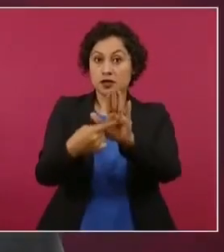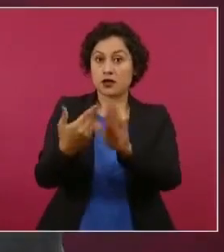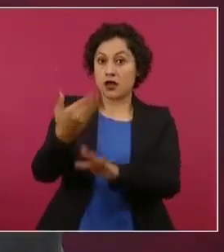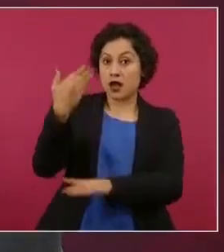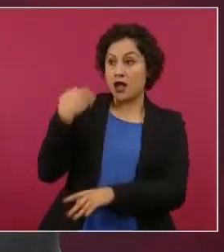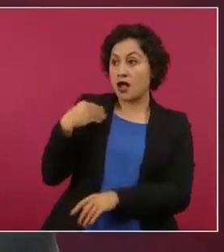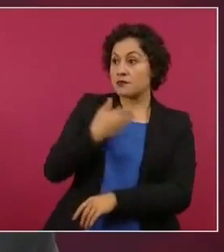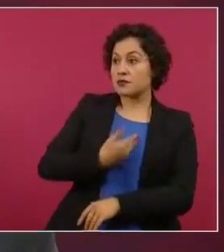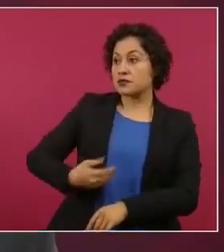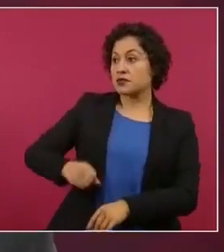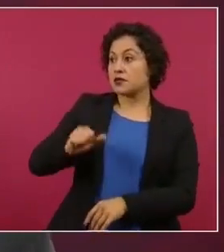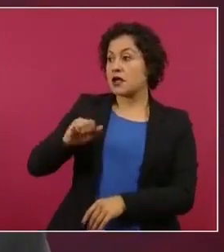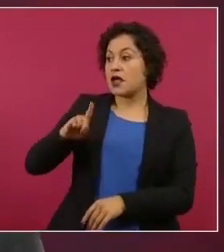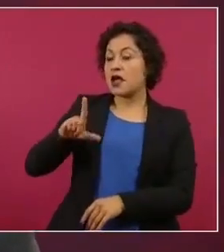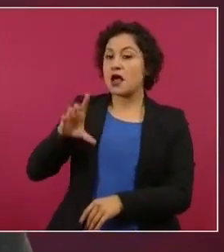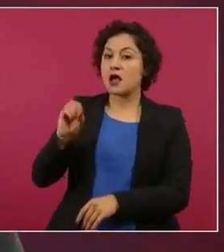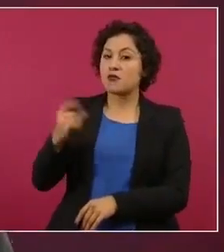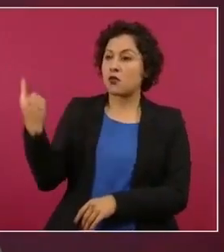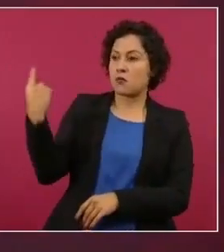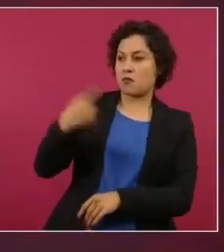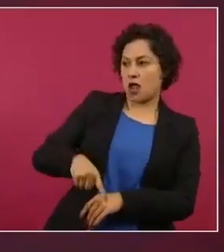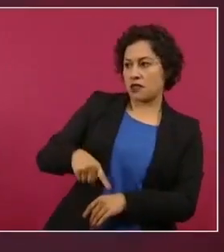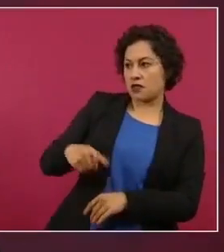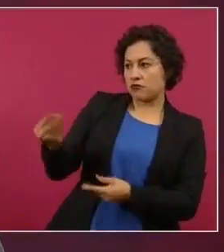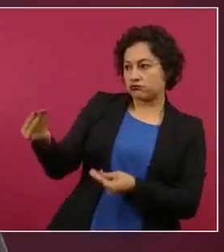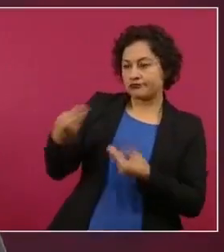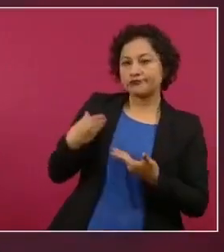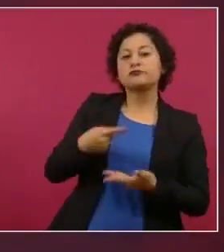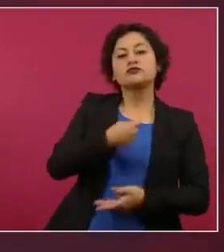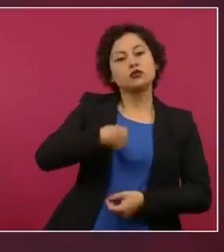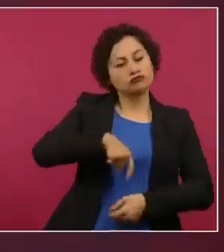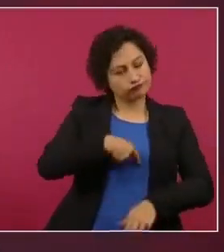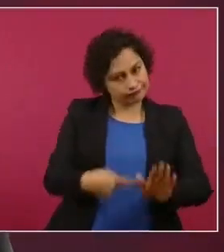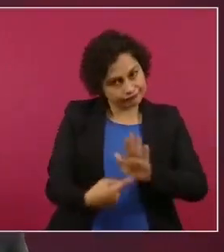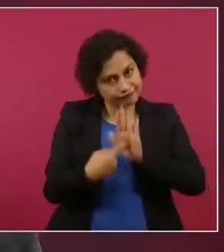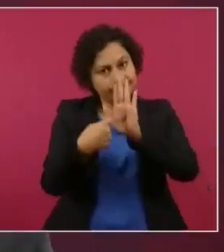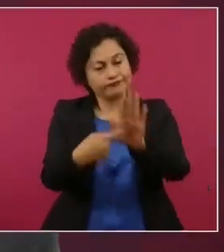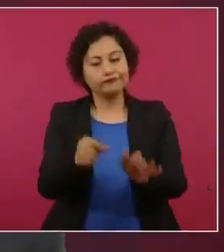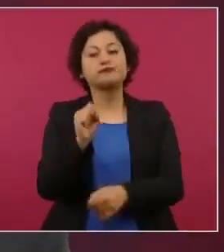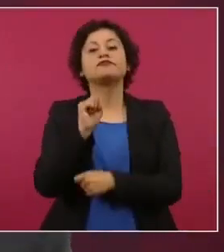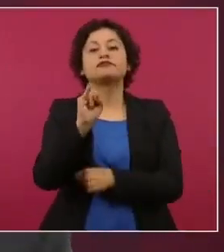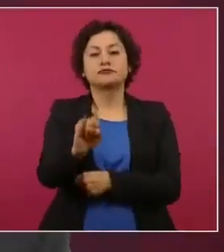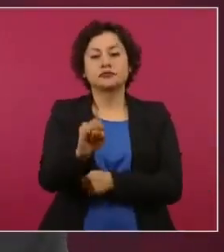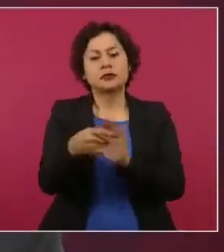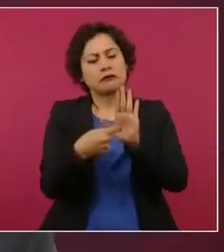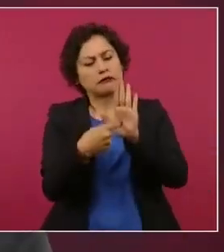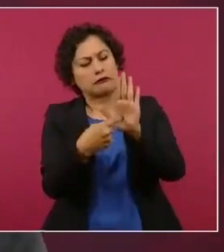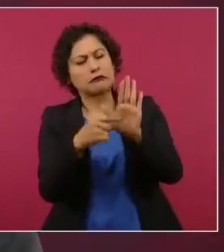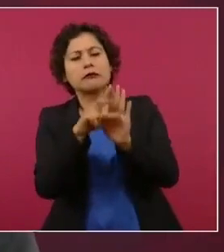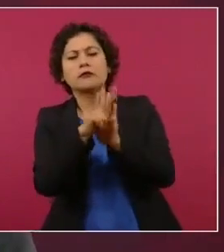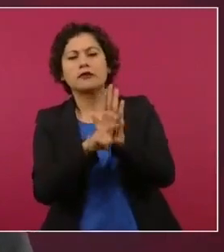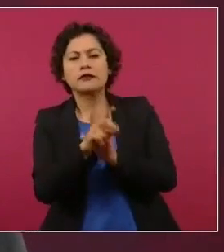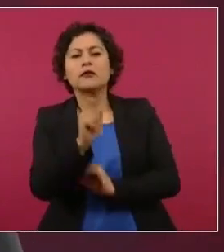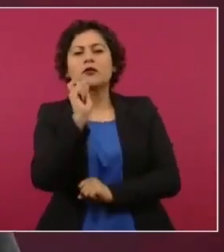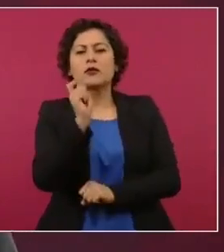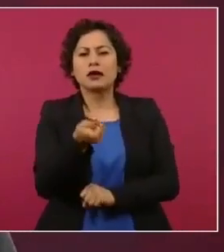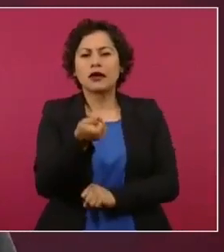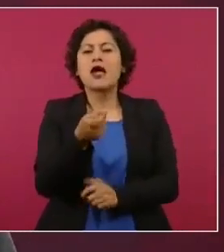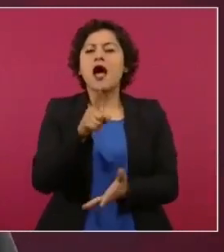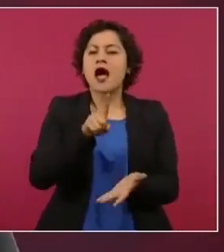dos videos que explican el Cómo y el cuándo de esta formidable empresa de